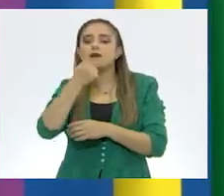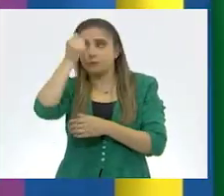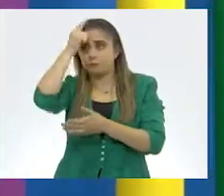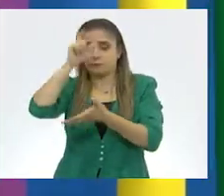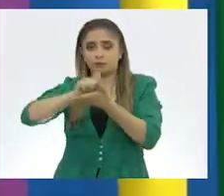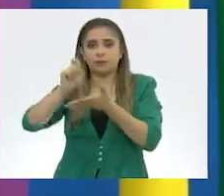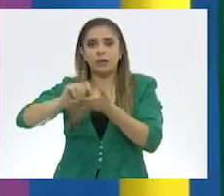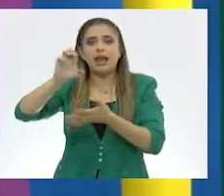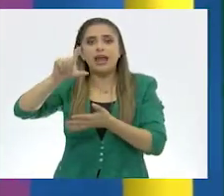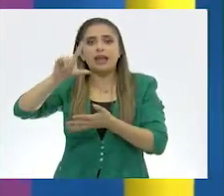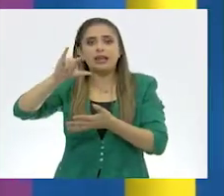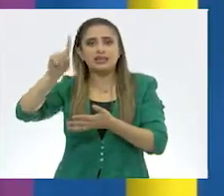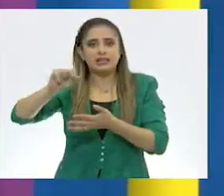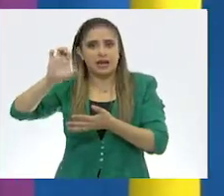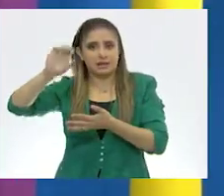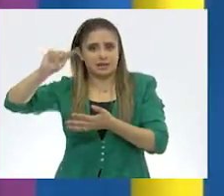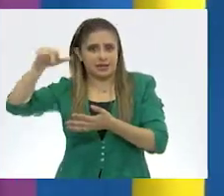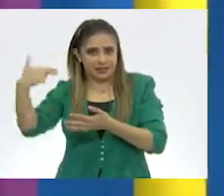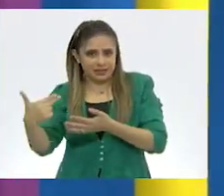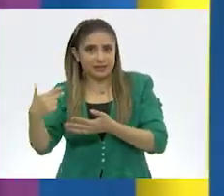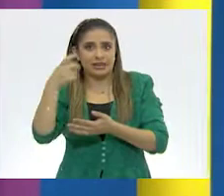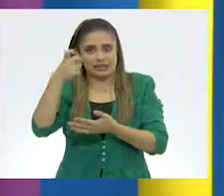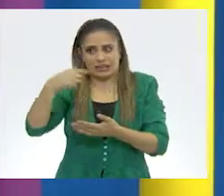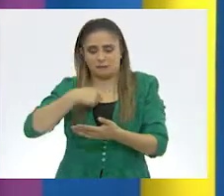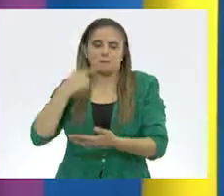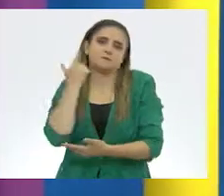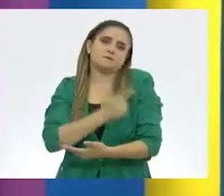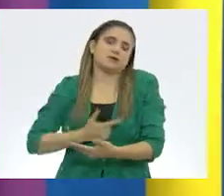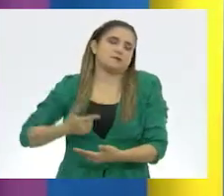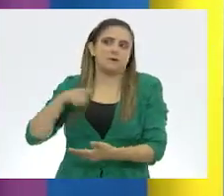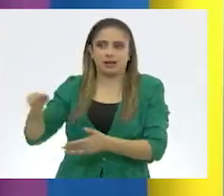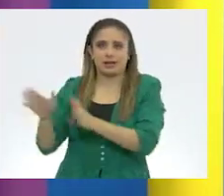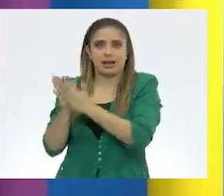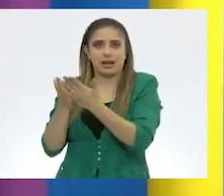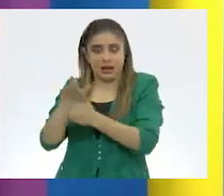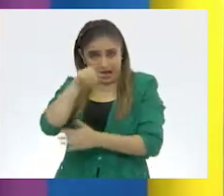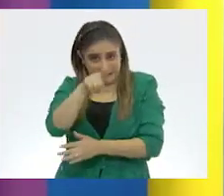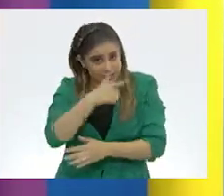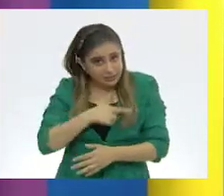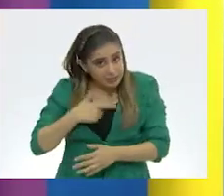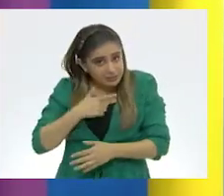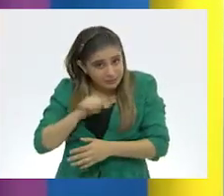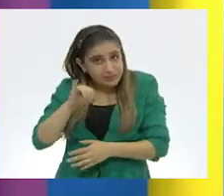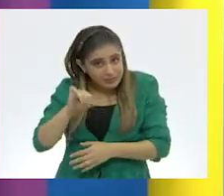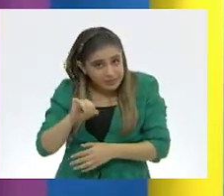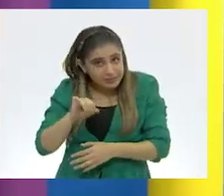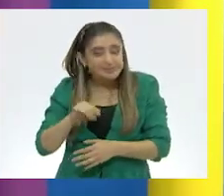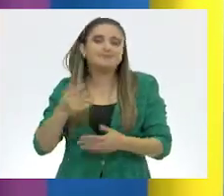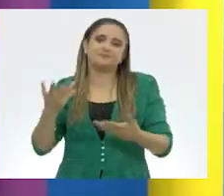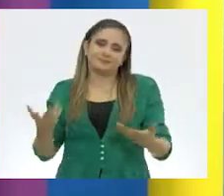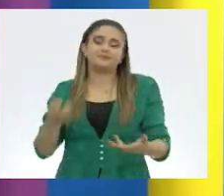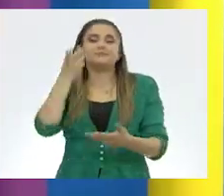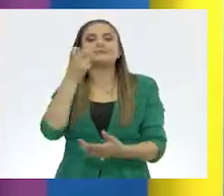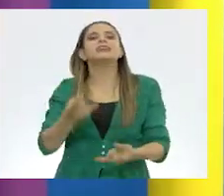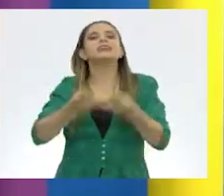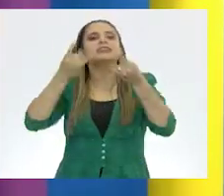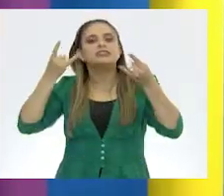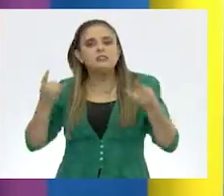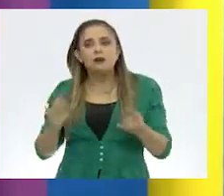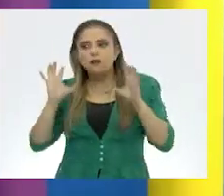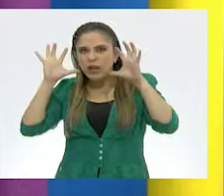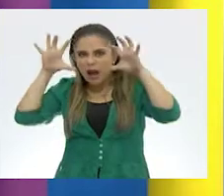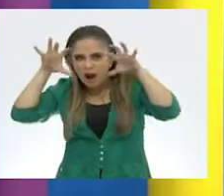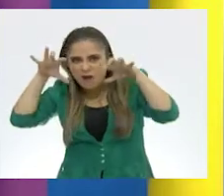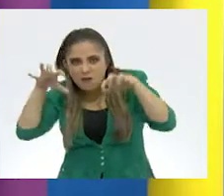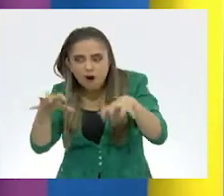Rojas Samperio. Y a mí, pues no sé a ustedes, a mí me encantó. Y en ese sentido, es frecuente escuchar historias de misterio y